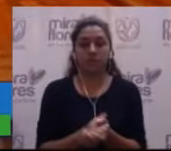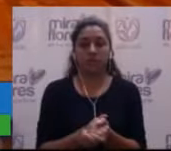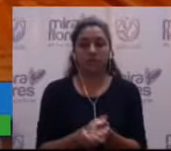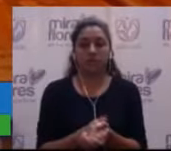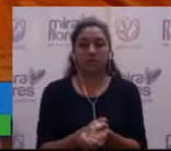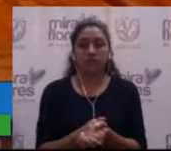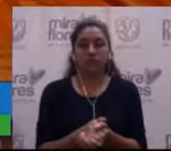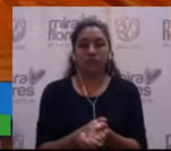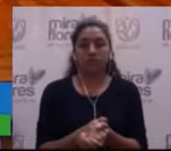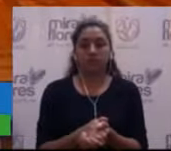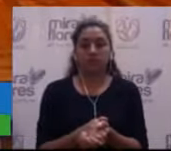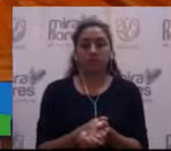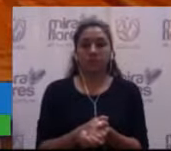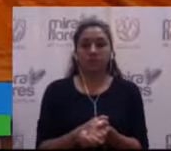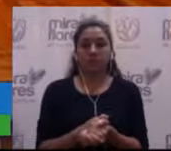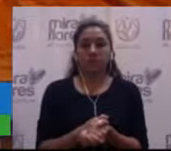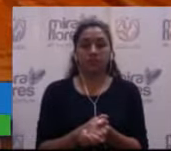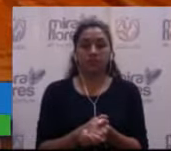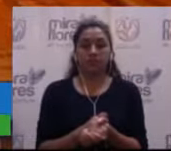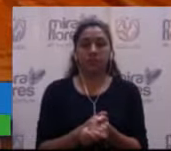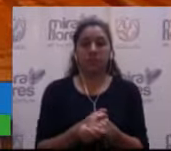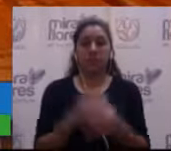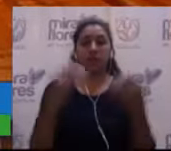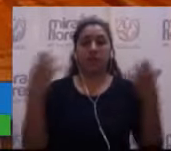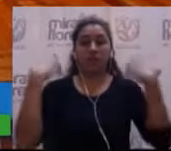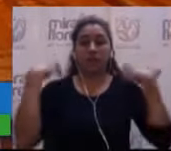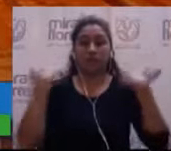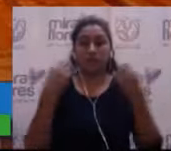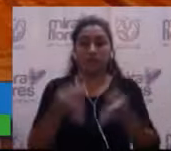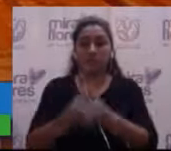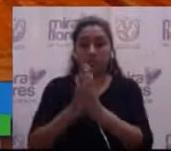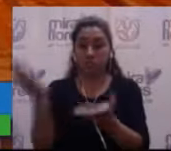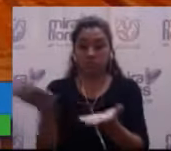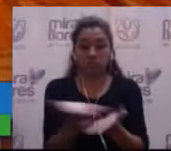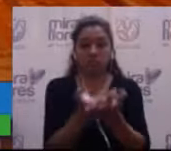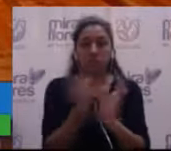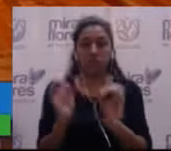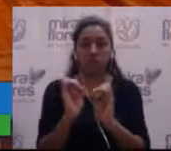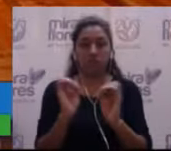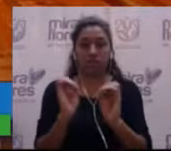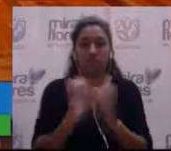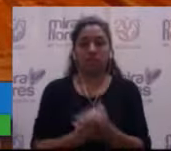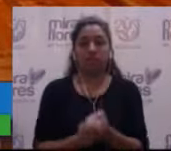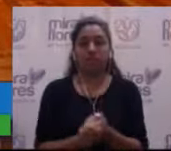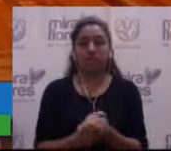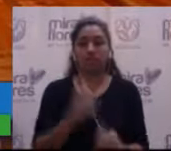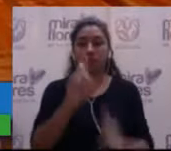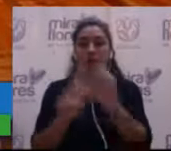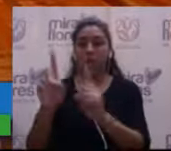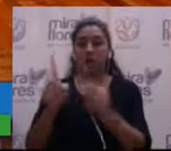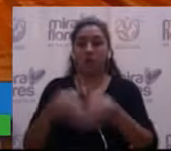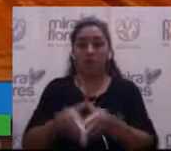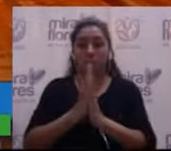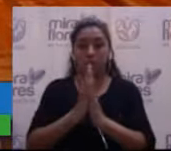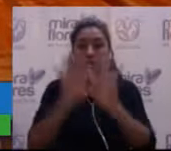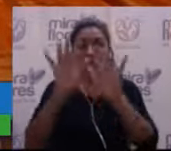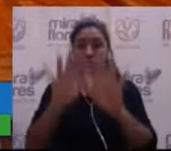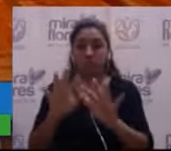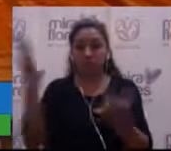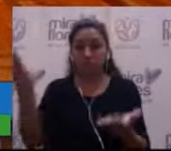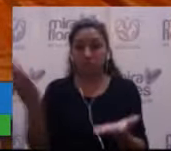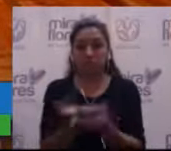por favor. En la estación de despacho, señor alcalde, no hay ningún documento que dar cuenta al Consejo Municipal. ¿Algún pedido por escrito en